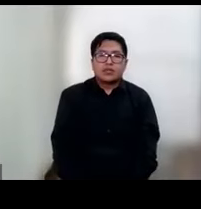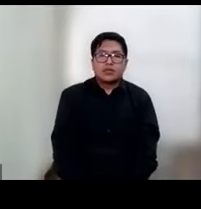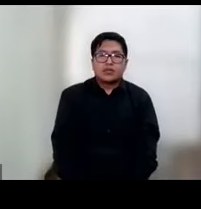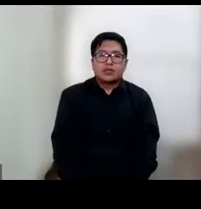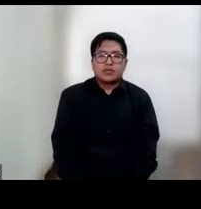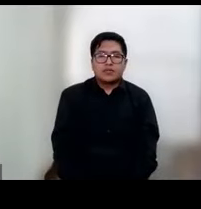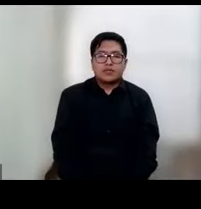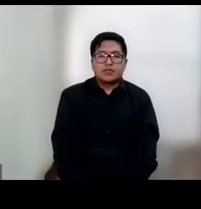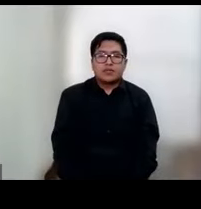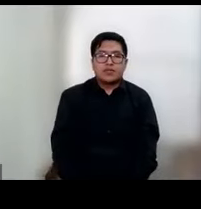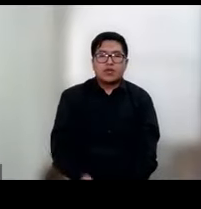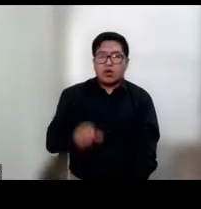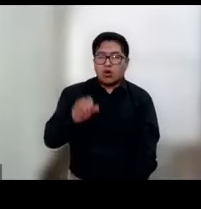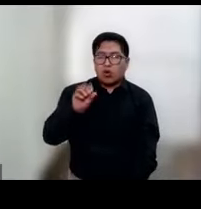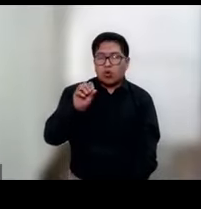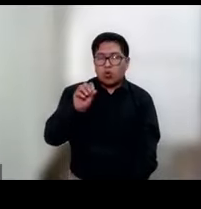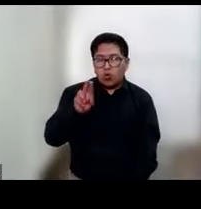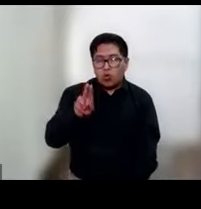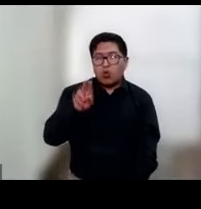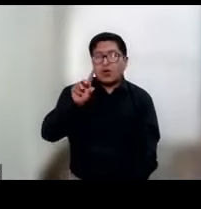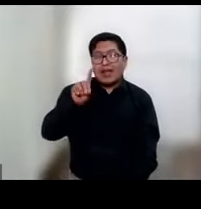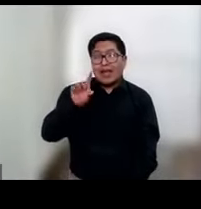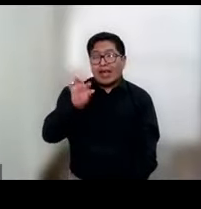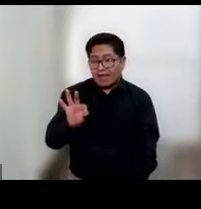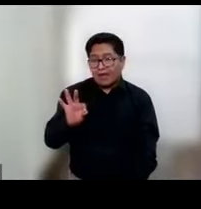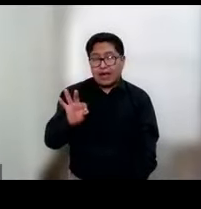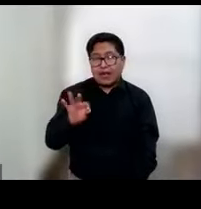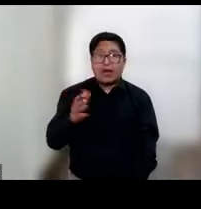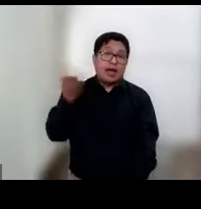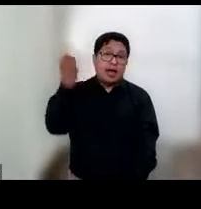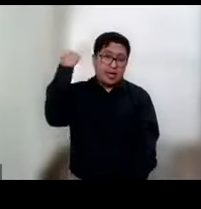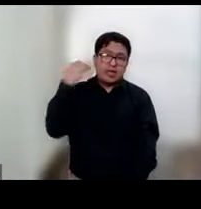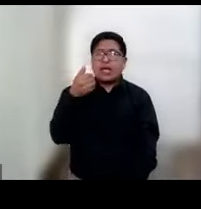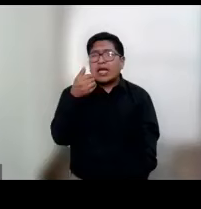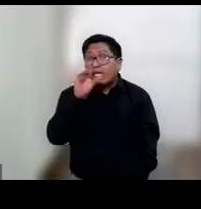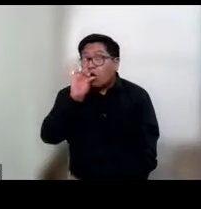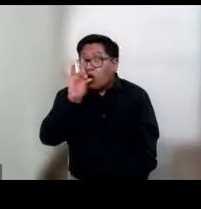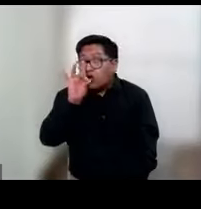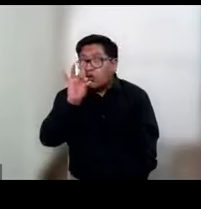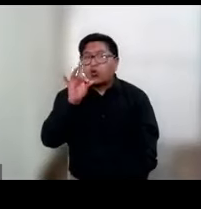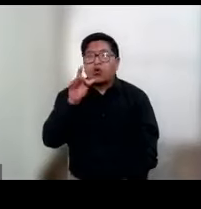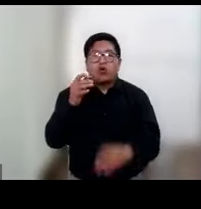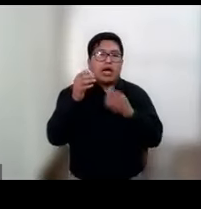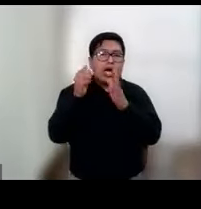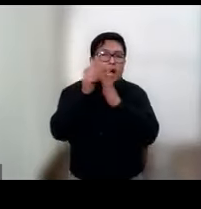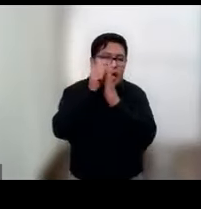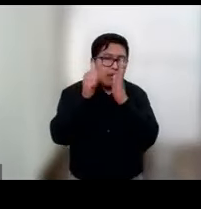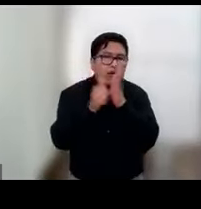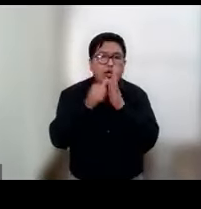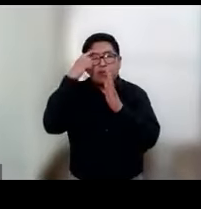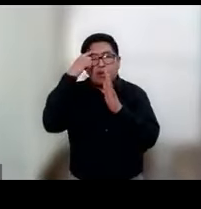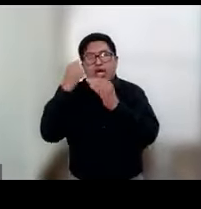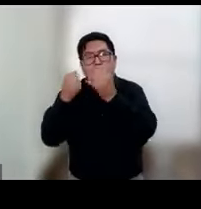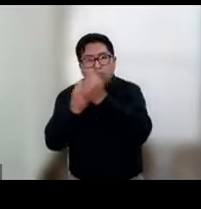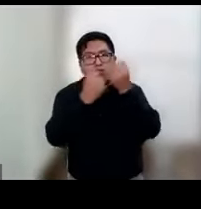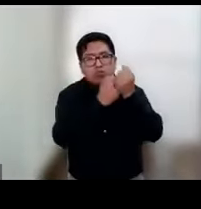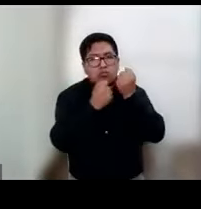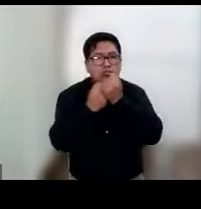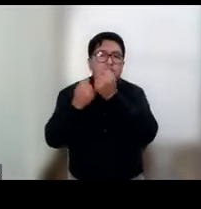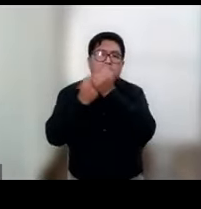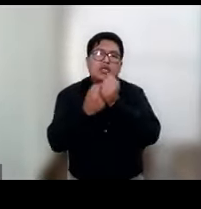la vf contaba con 18 inspección inspectores especiales lamentablemente y por mucha presión